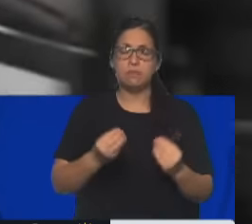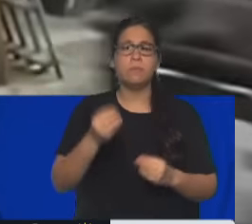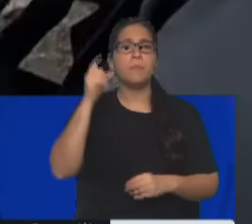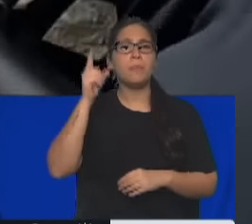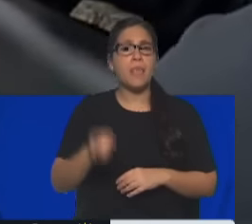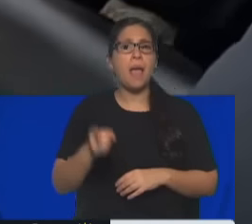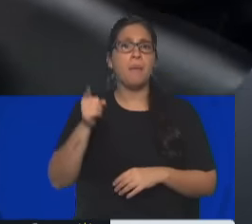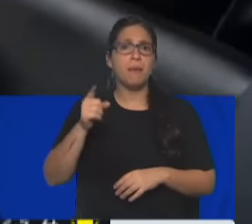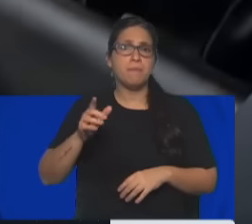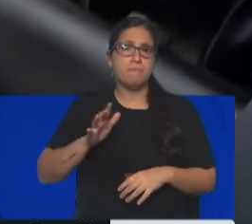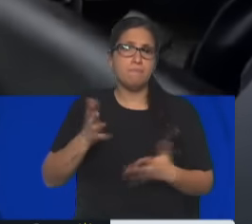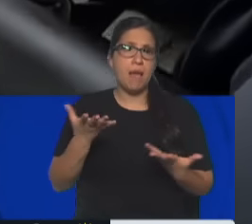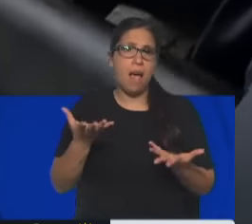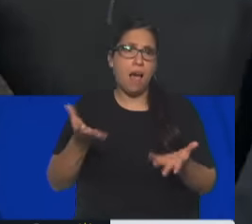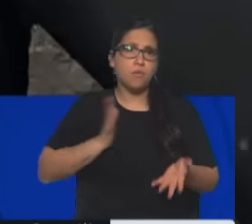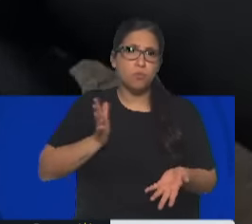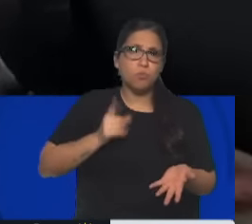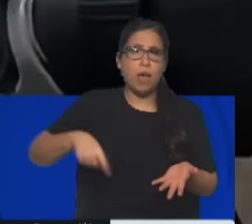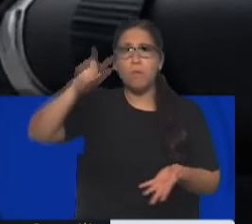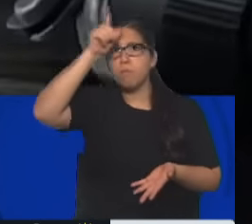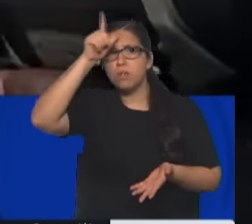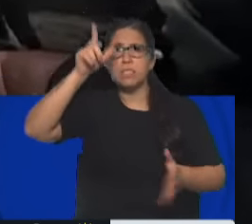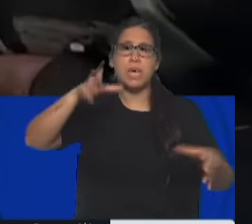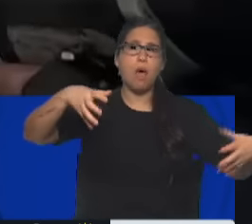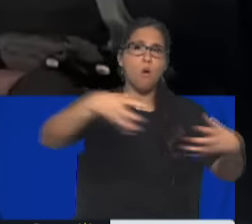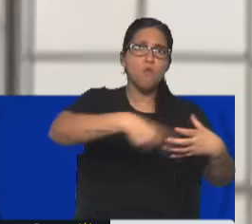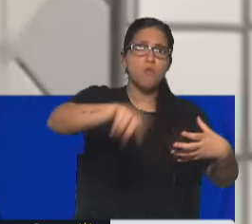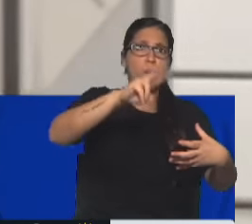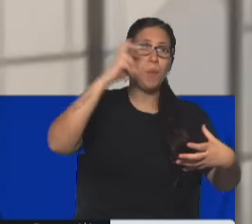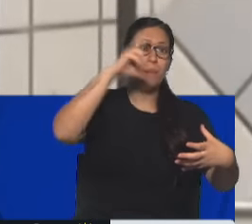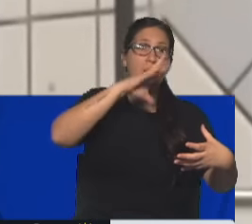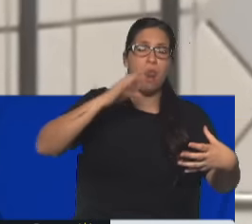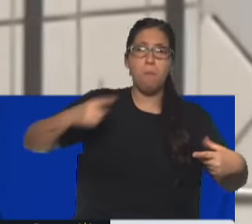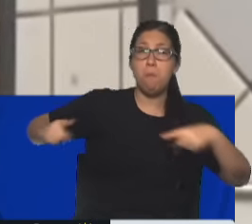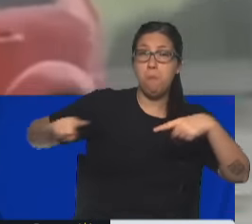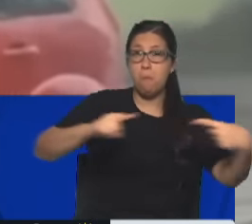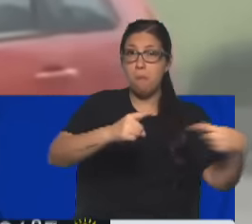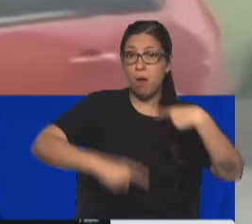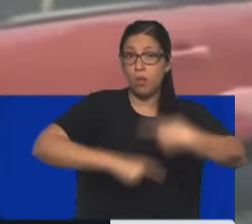el temor a nuevos choques entre la policía y los miembros del Comando Vermelho.